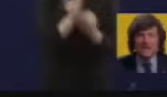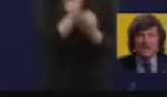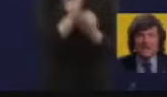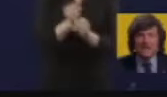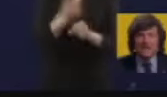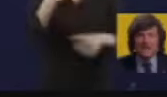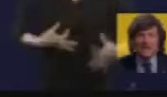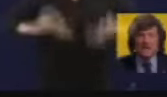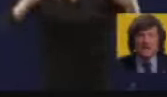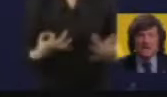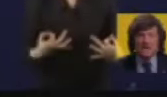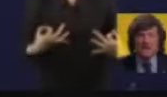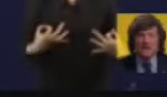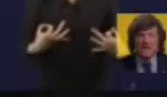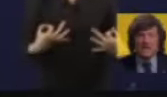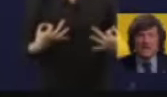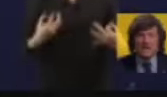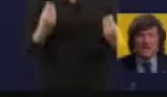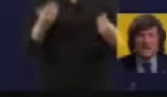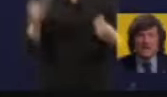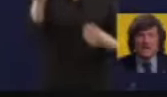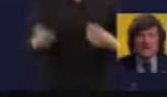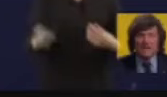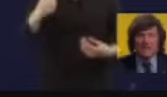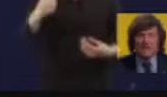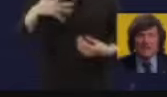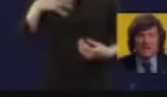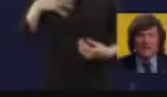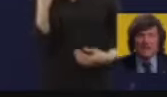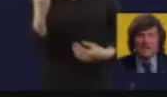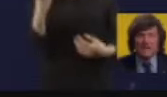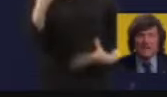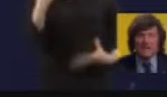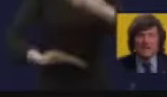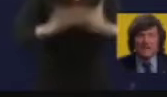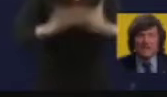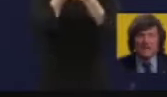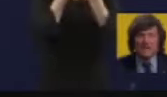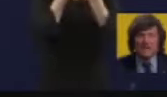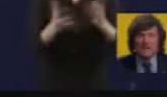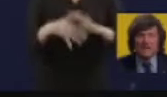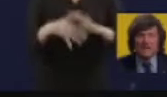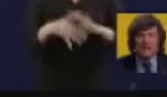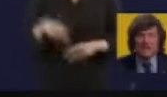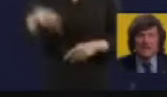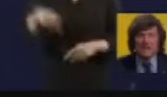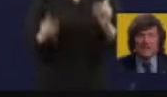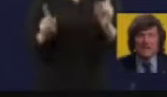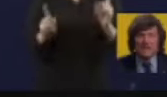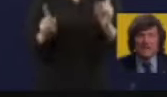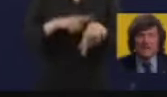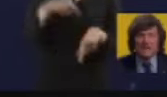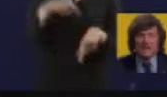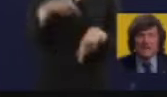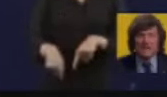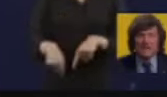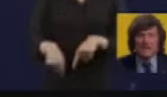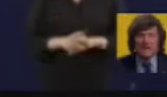el engrandecimiento de nuestra patria. Esto está ocurriendo en este momento. La carta